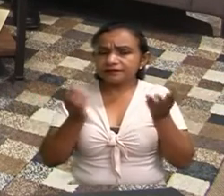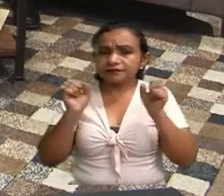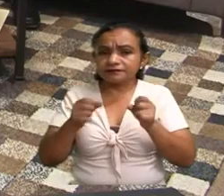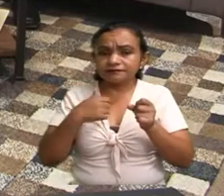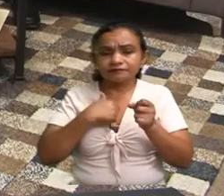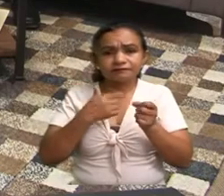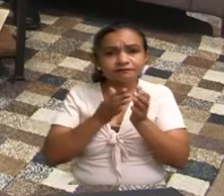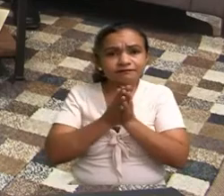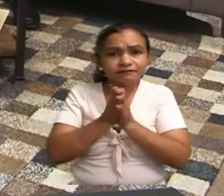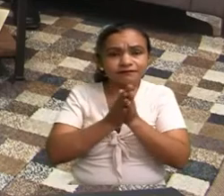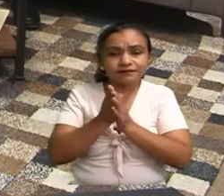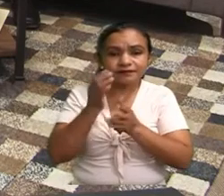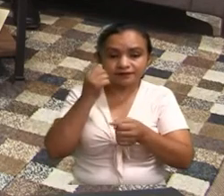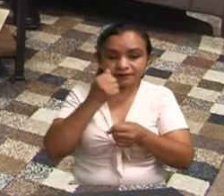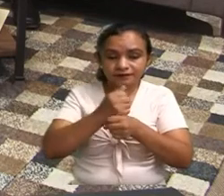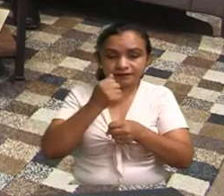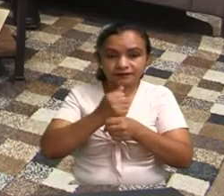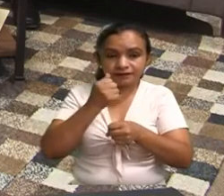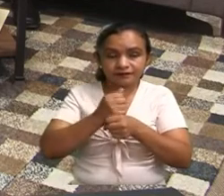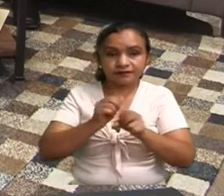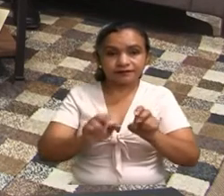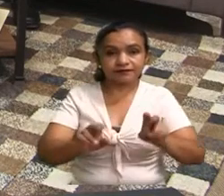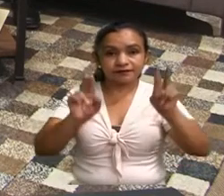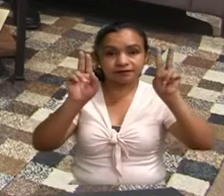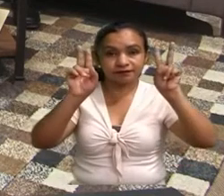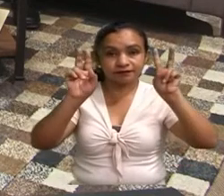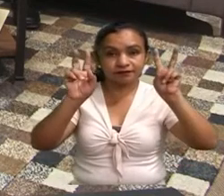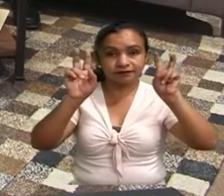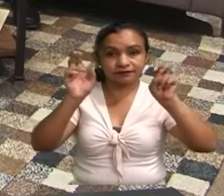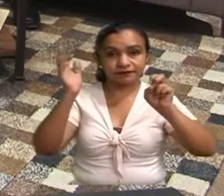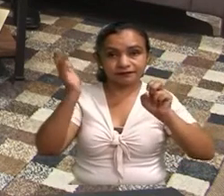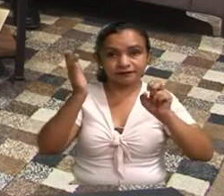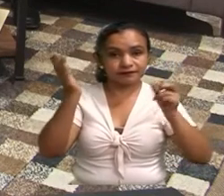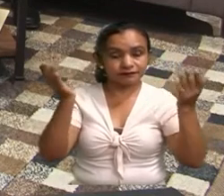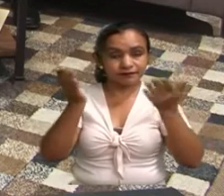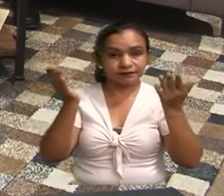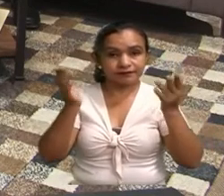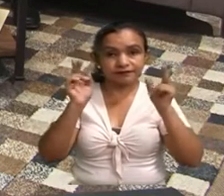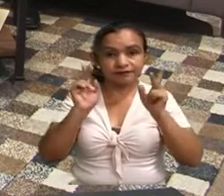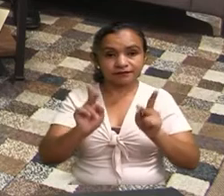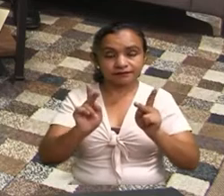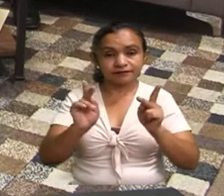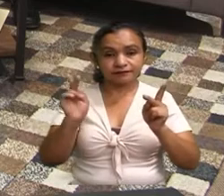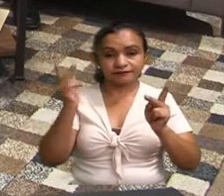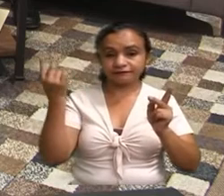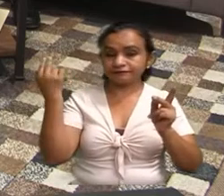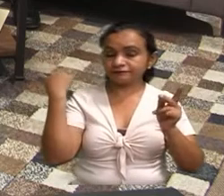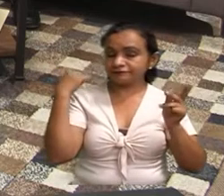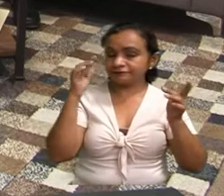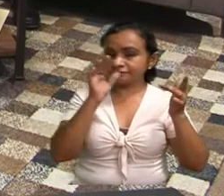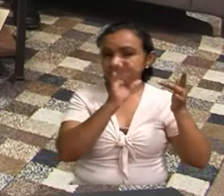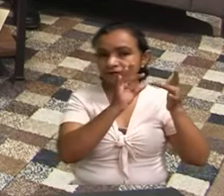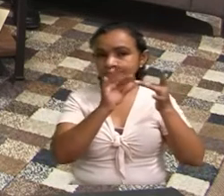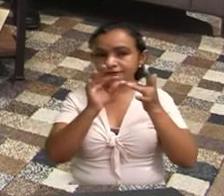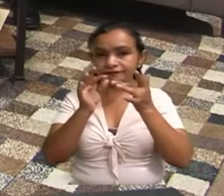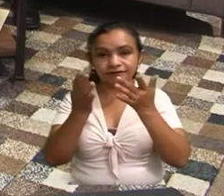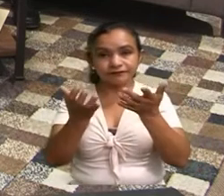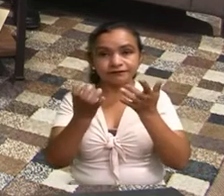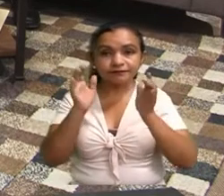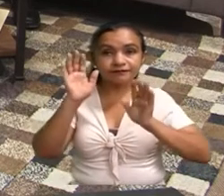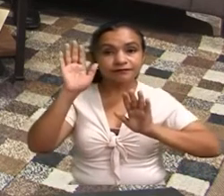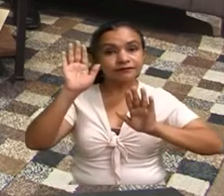mismo y trabajan dentro de estas líneas de exponencia o son profesionales y académicos que están interesados en